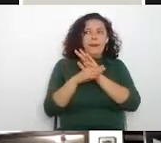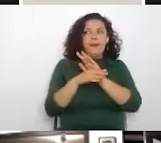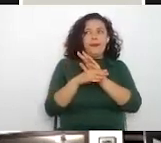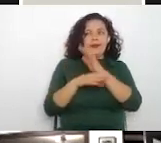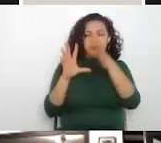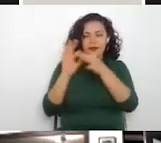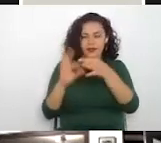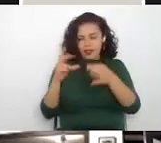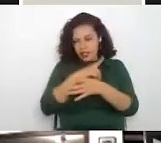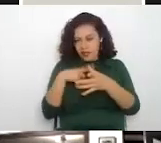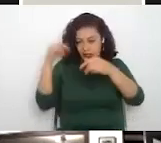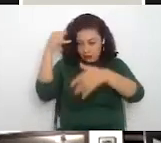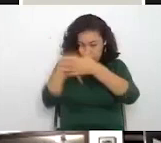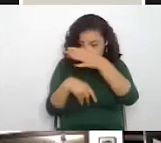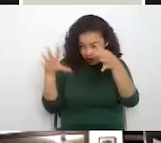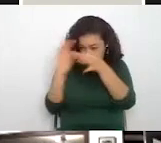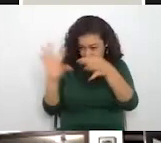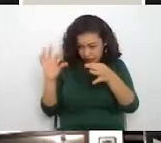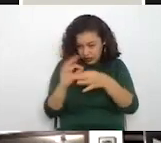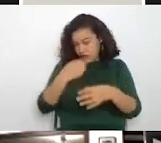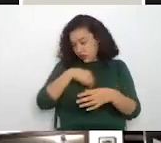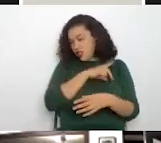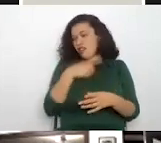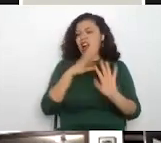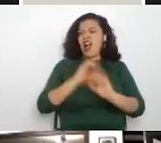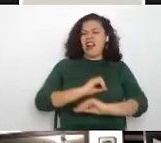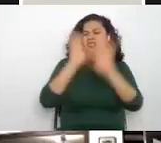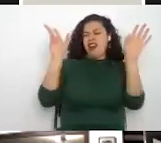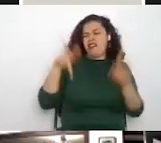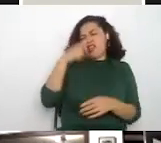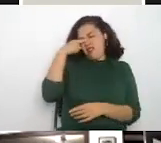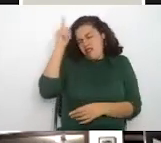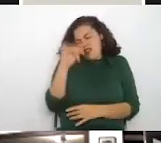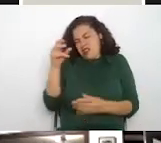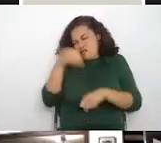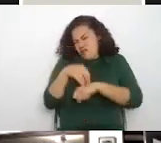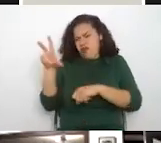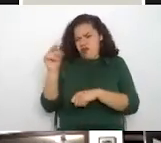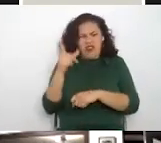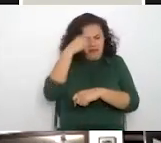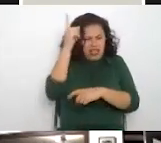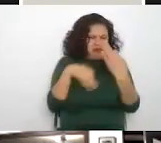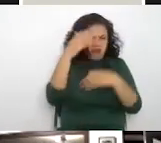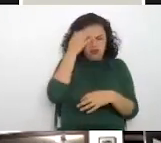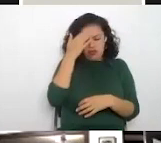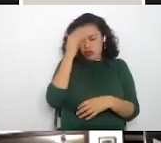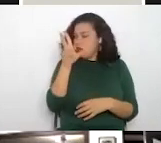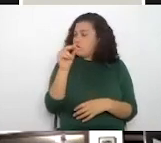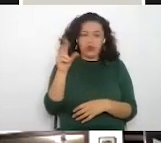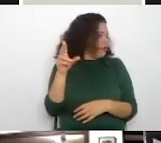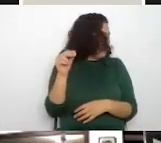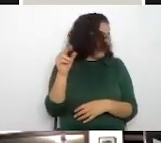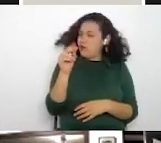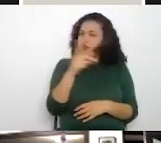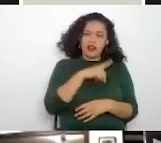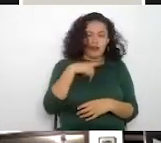a detalle. No debemos obviar elementos que posteriormente puedan repercutir en el análisis